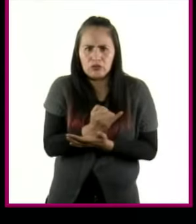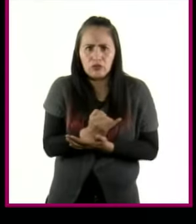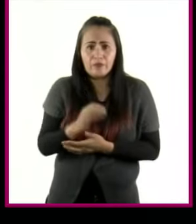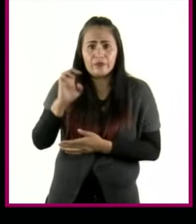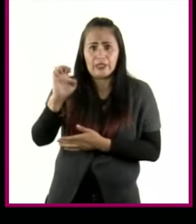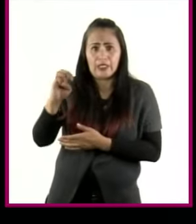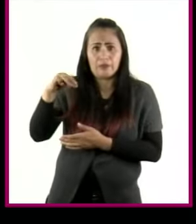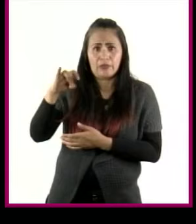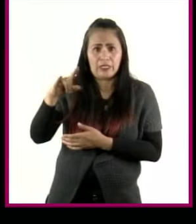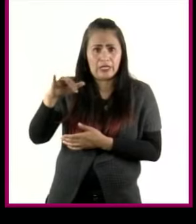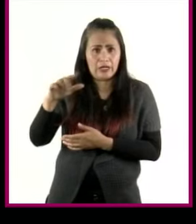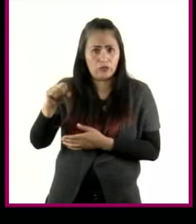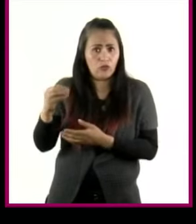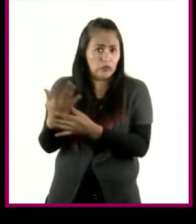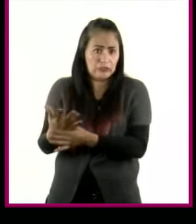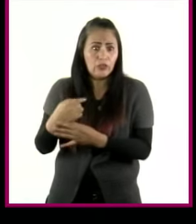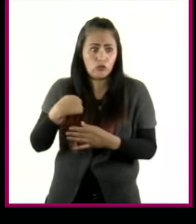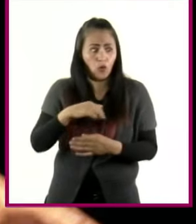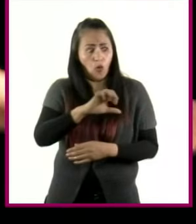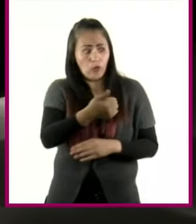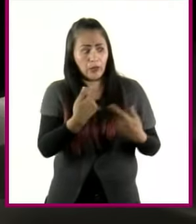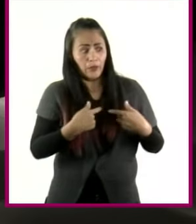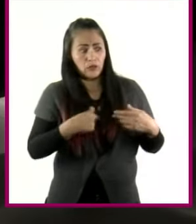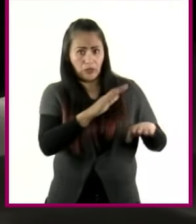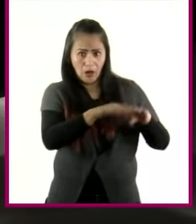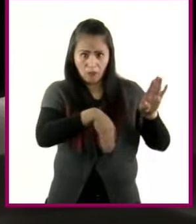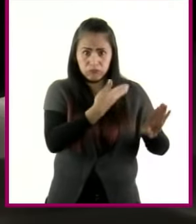nunca haría daño a un ser humano.